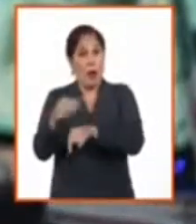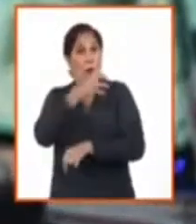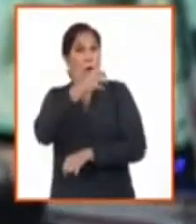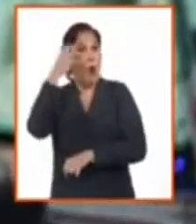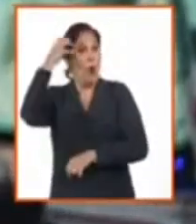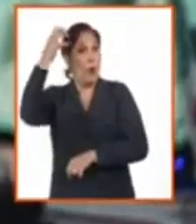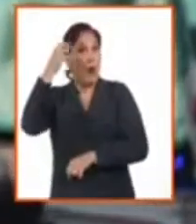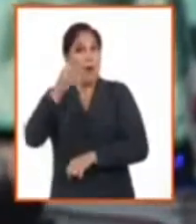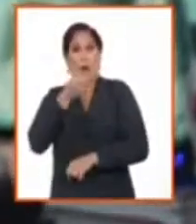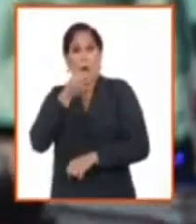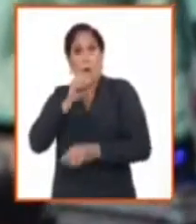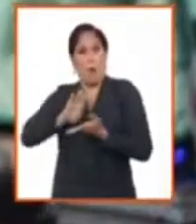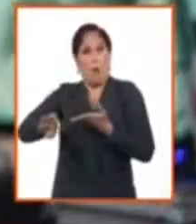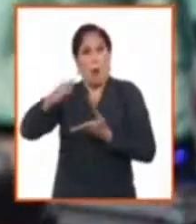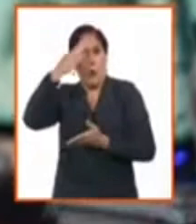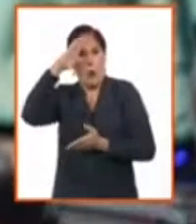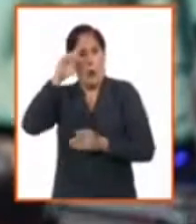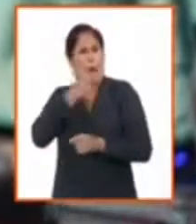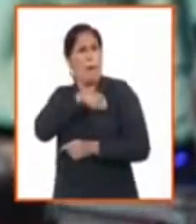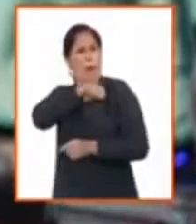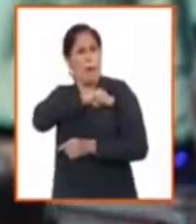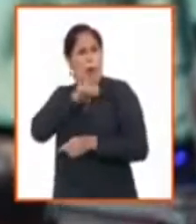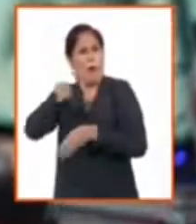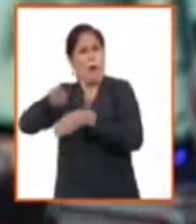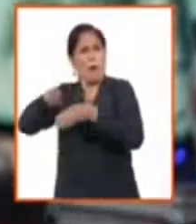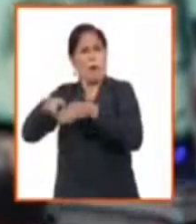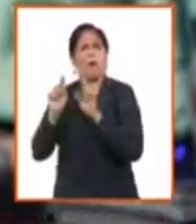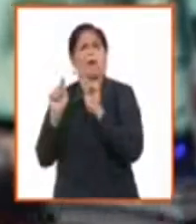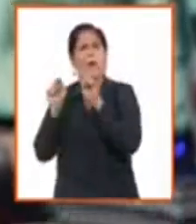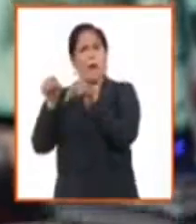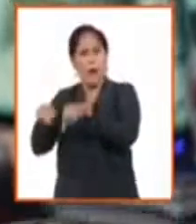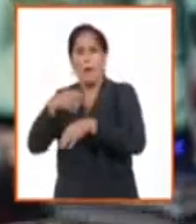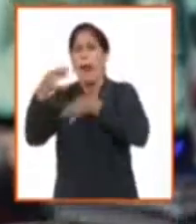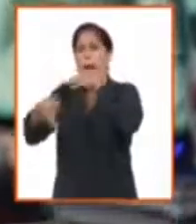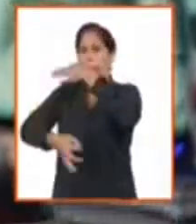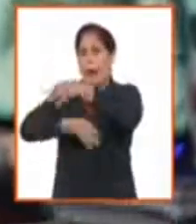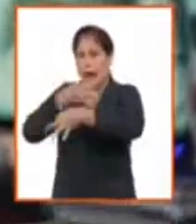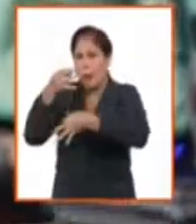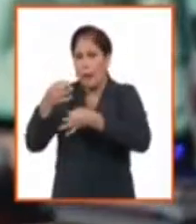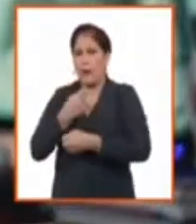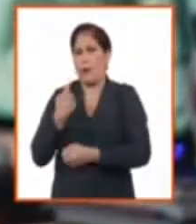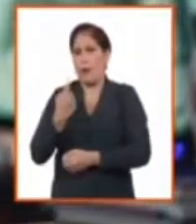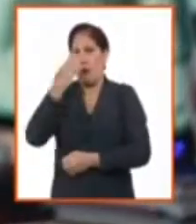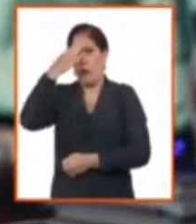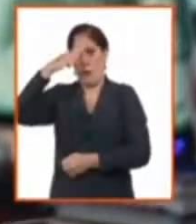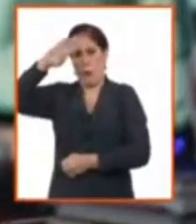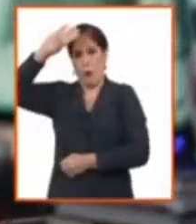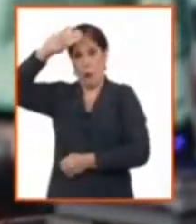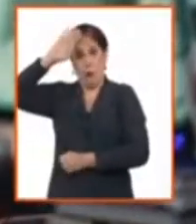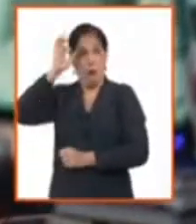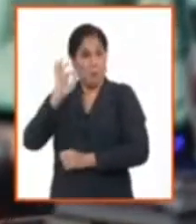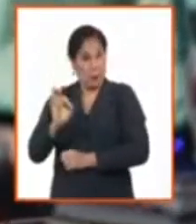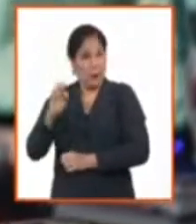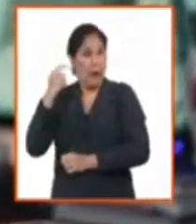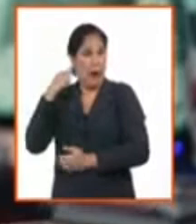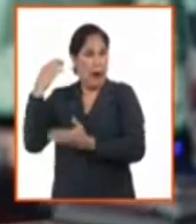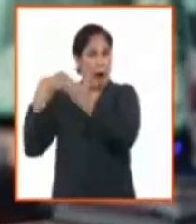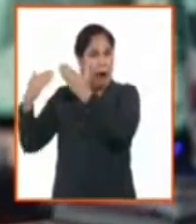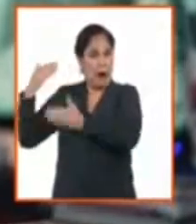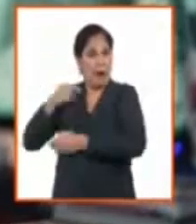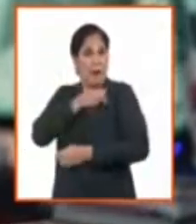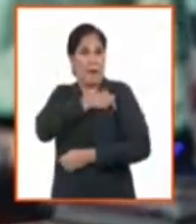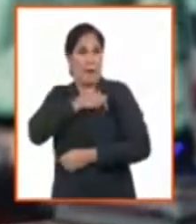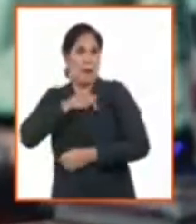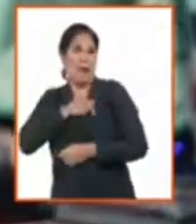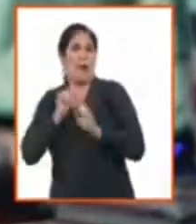nieguen la palabra estarán los pueblos para representarnos para hablar en nuestro nombre así ha sido desde aquellos tiempos del ministerio de las